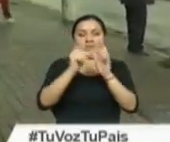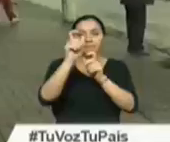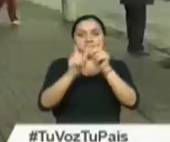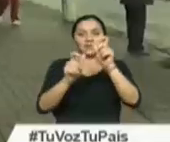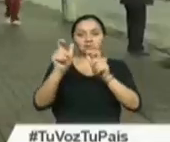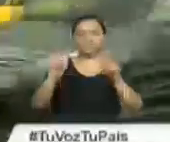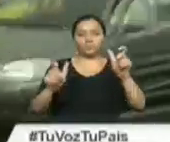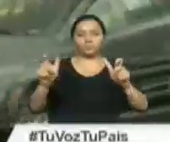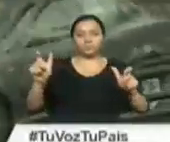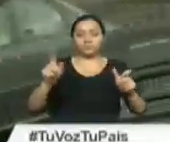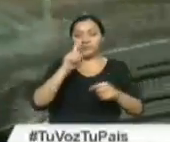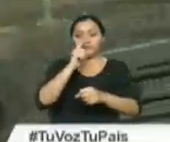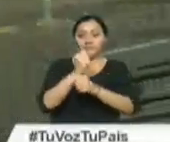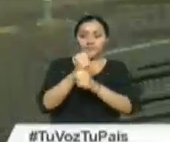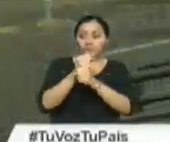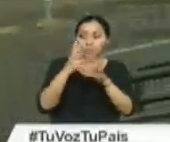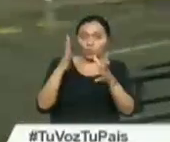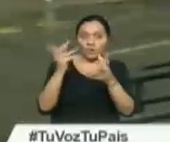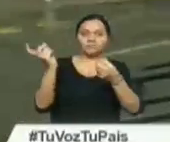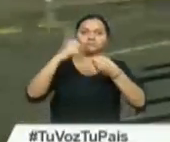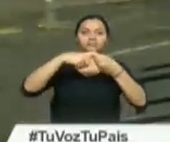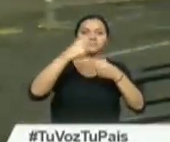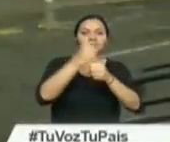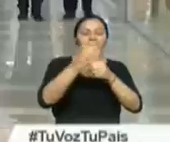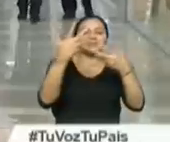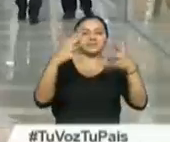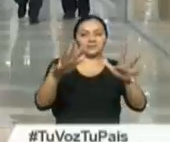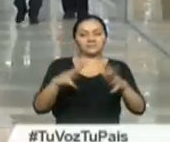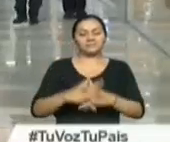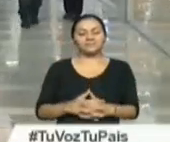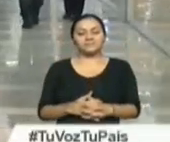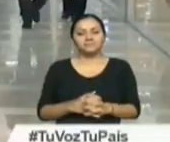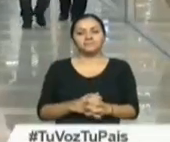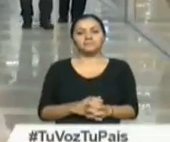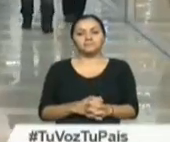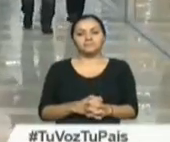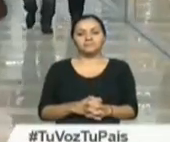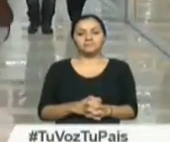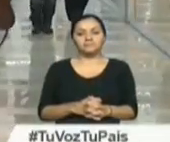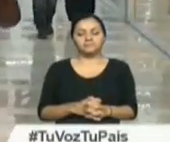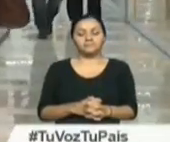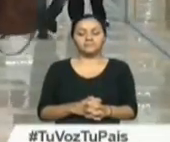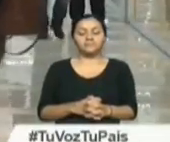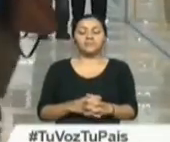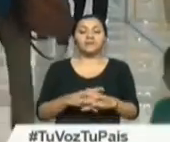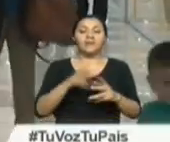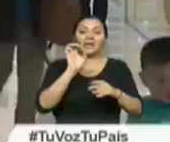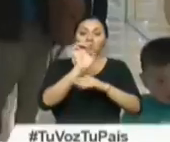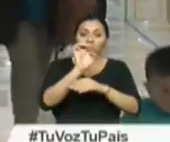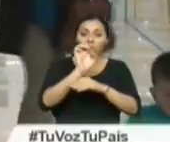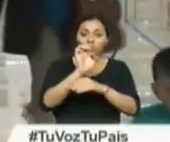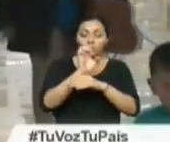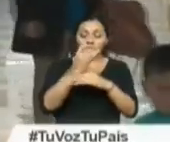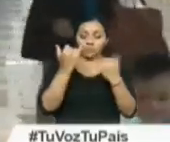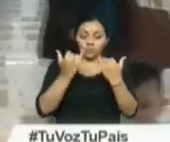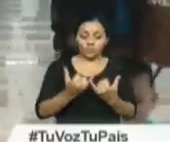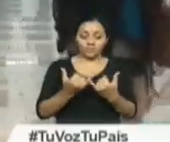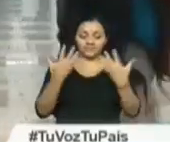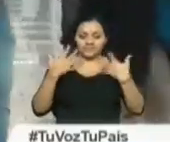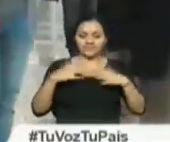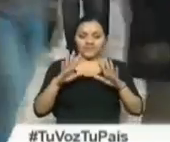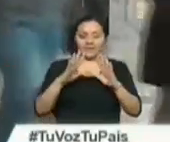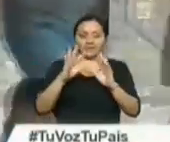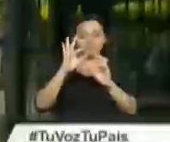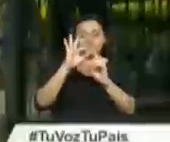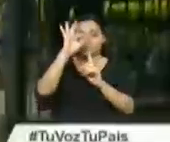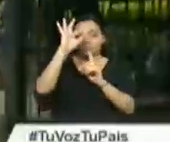han salido del desempleo, según la última encuesta nacional de empleo, desempleo y subempleo. Ecuador es uno de los países con la